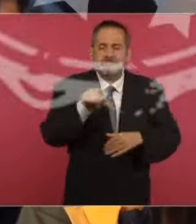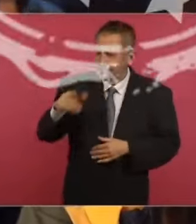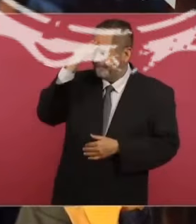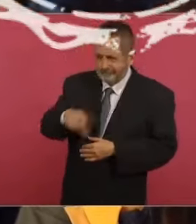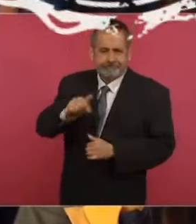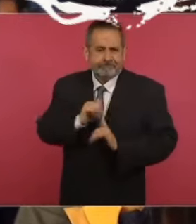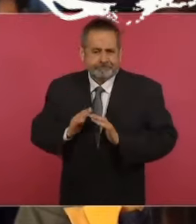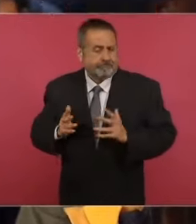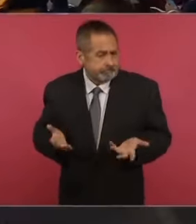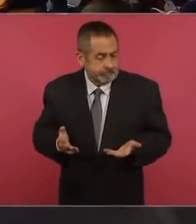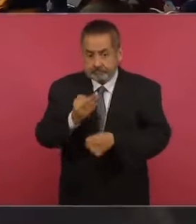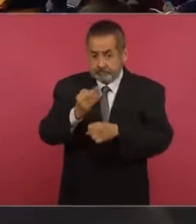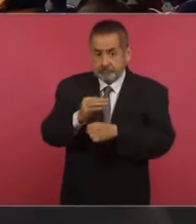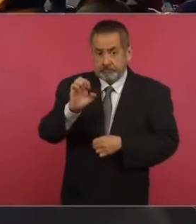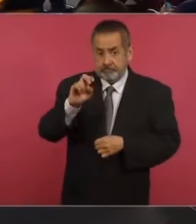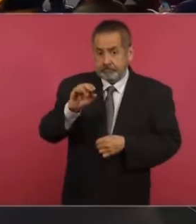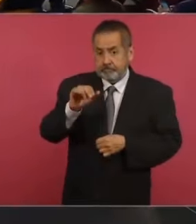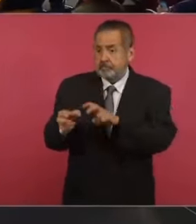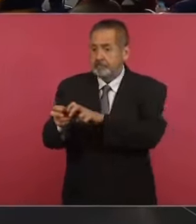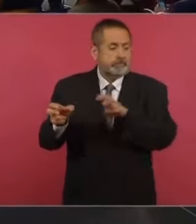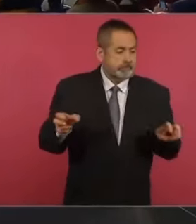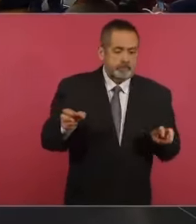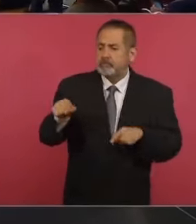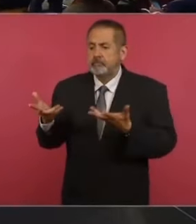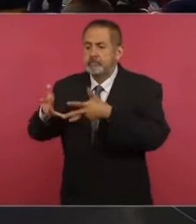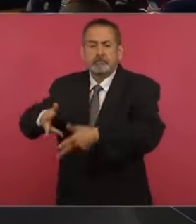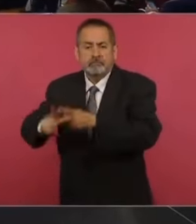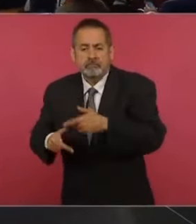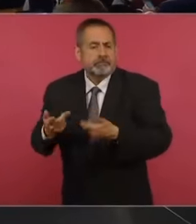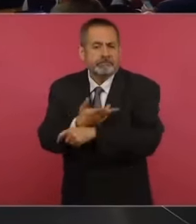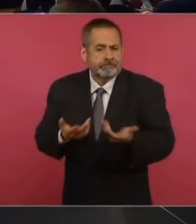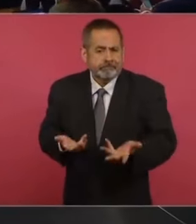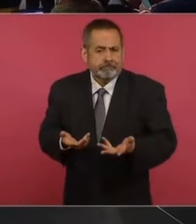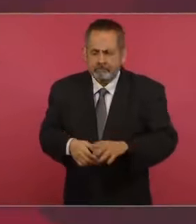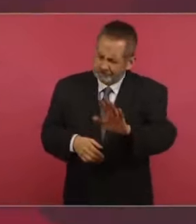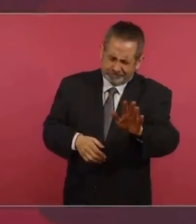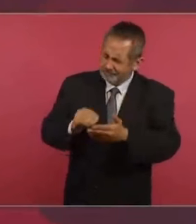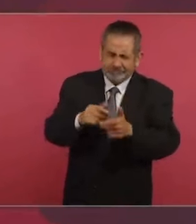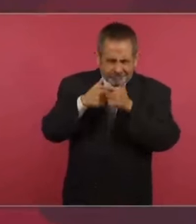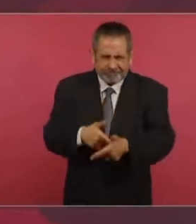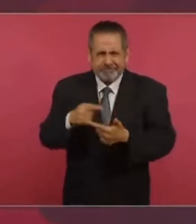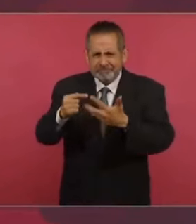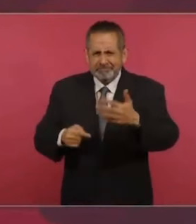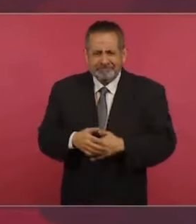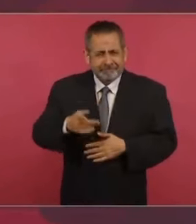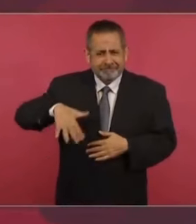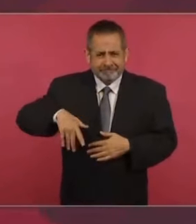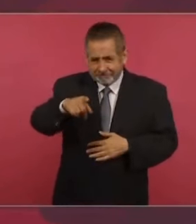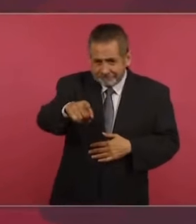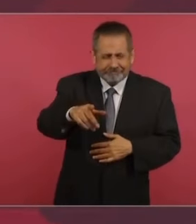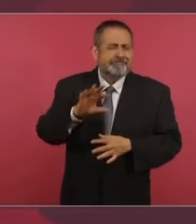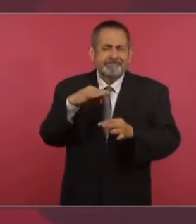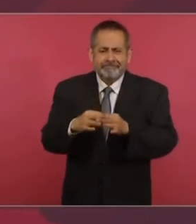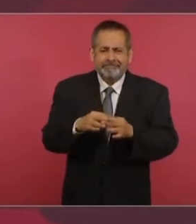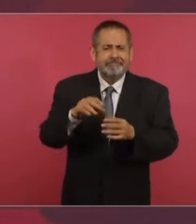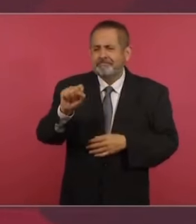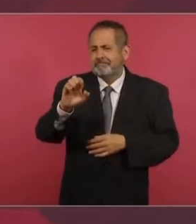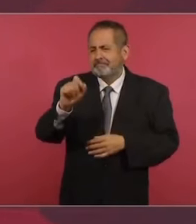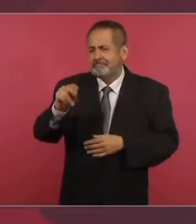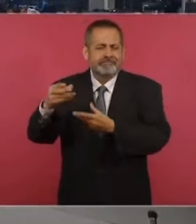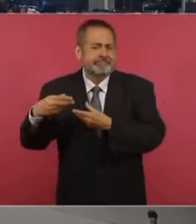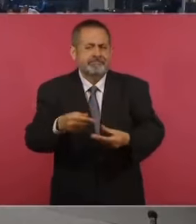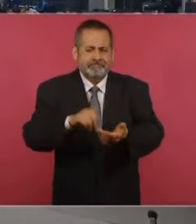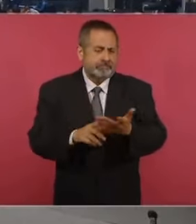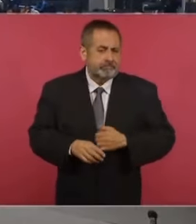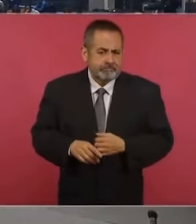¿Qué es lo que sucede con la salida de Alejandro Encinas en medio de estas declaraciones en las que nada, la policía apunta todo a la Sedena continúa, o al ejército? Continúa la investigación y toda esa información la entregó la Sedena. Pero a partir de lo